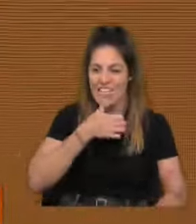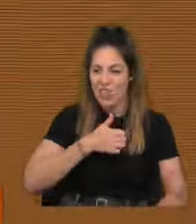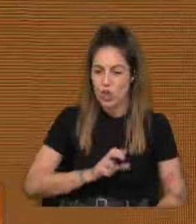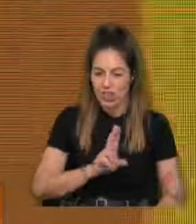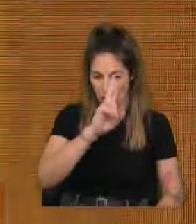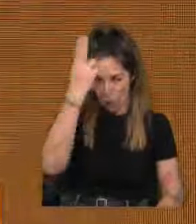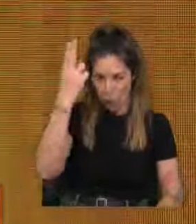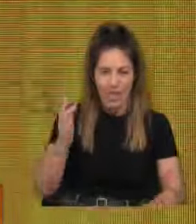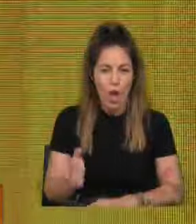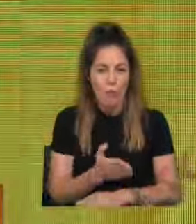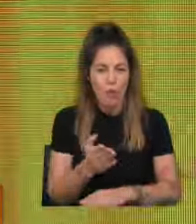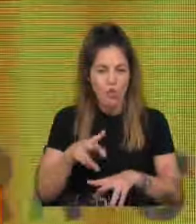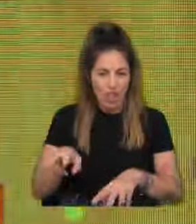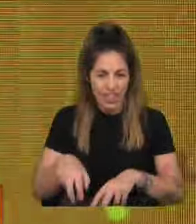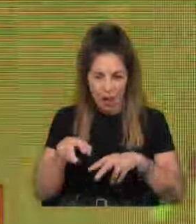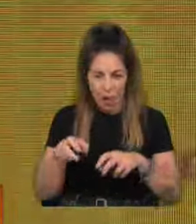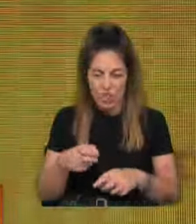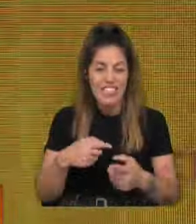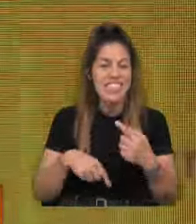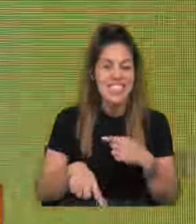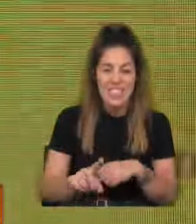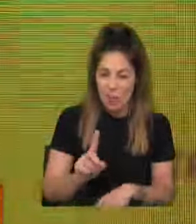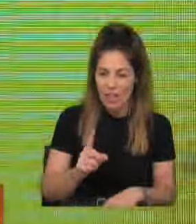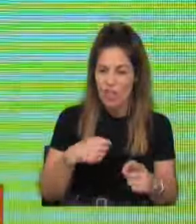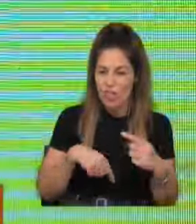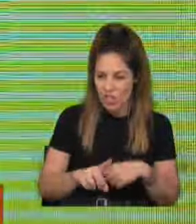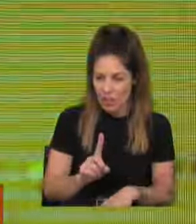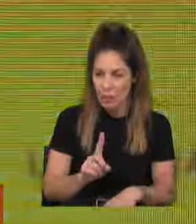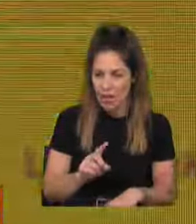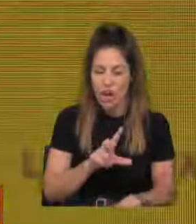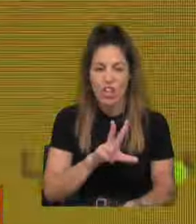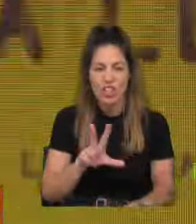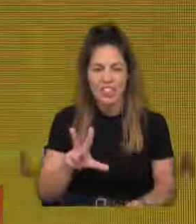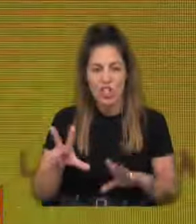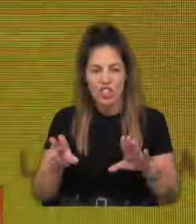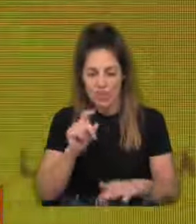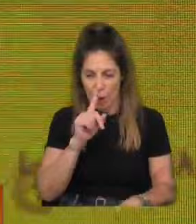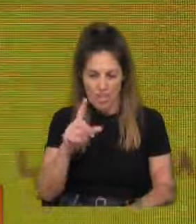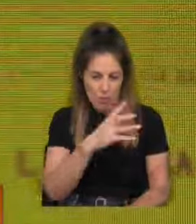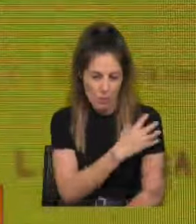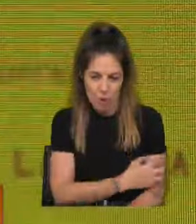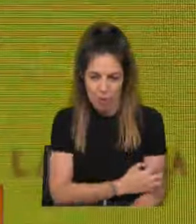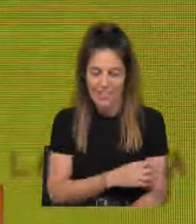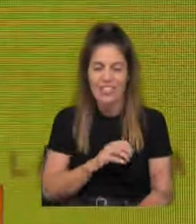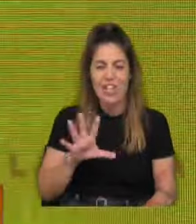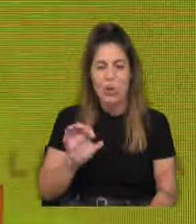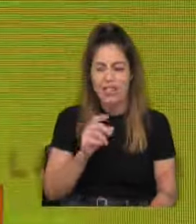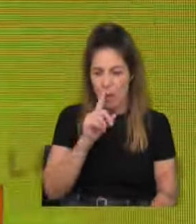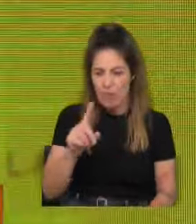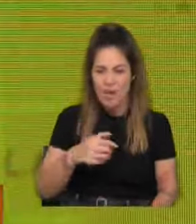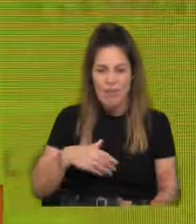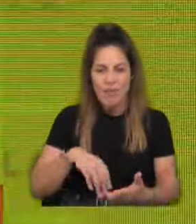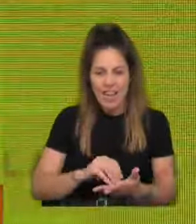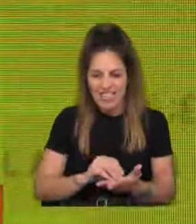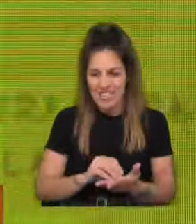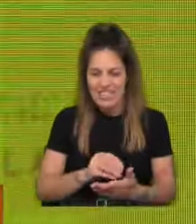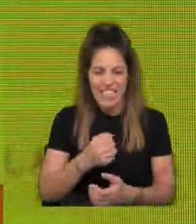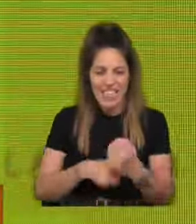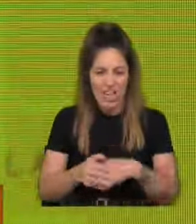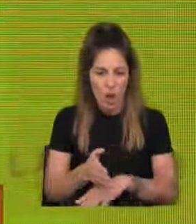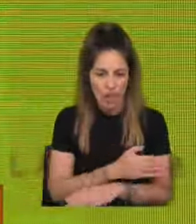productos del agronegocio sin embargo sin embargo tenemos 380.000 pobres 50.000 más que en el el año